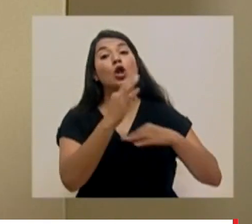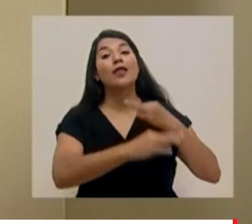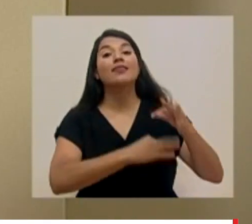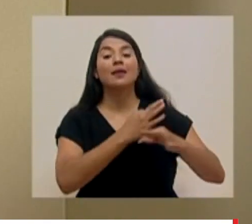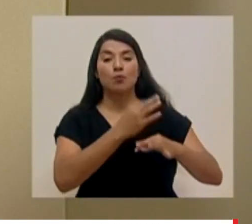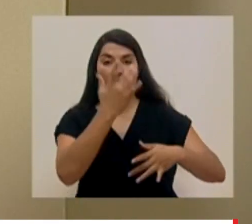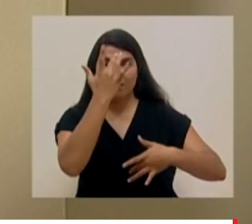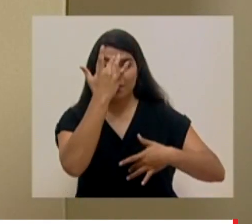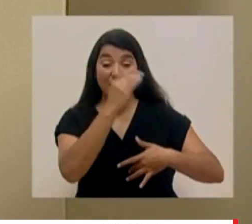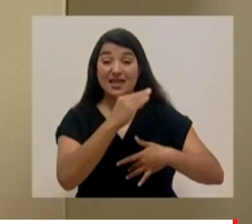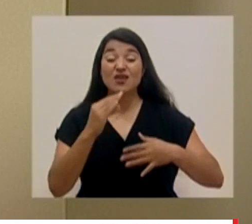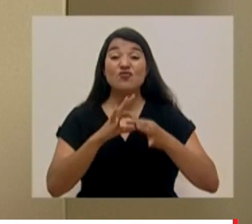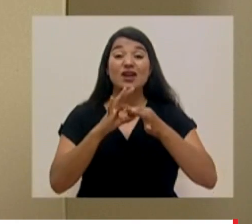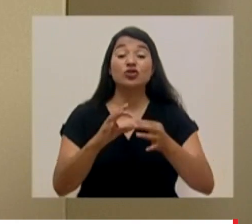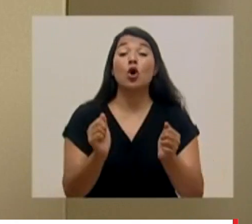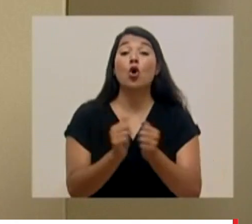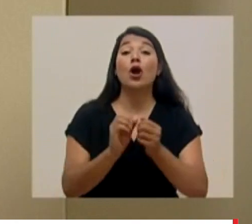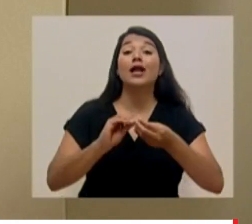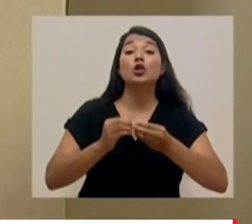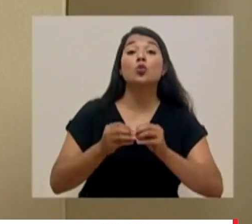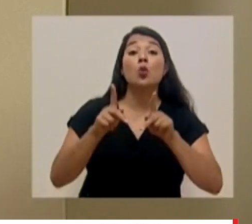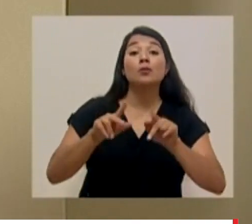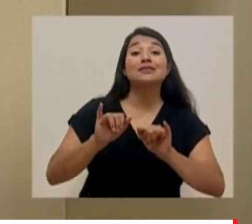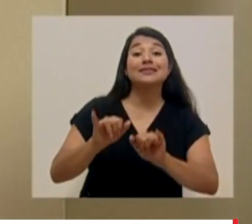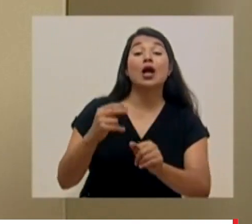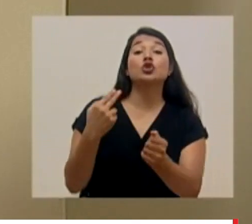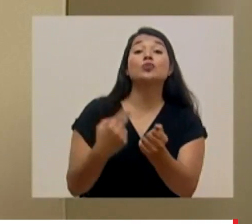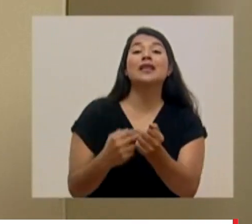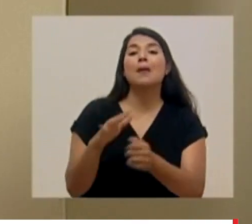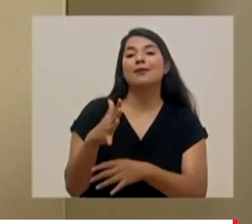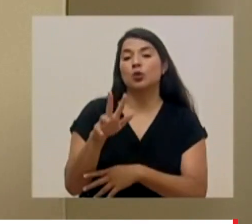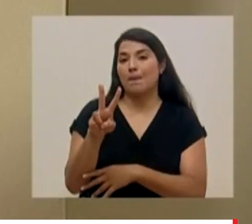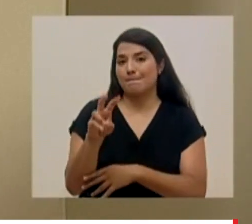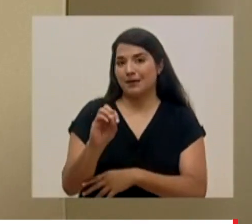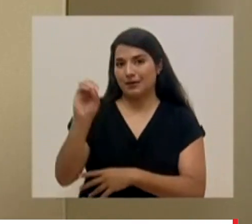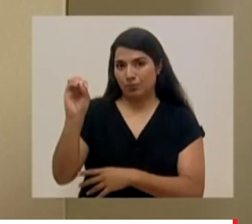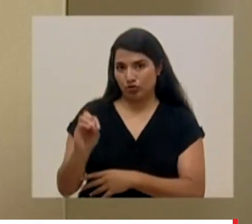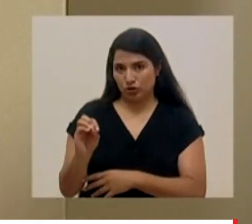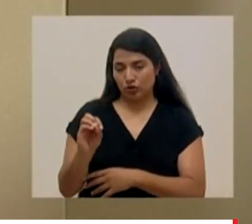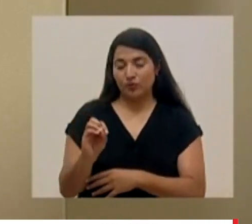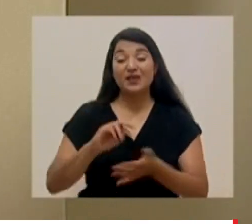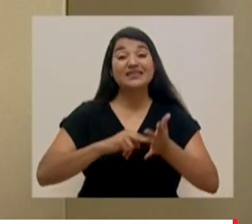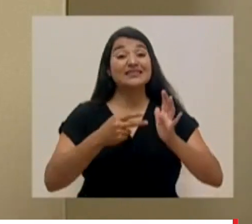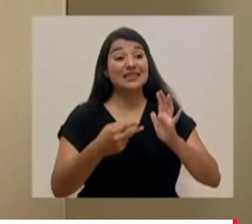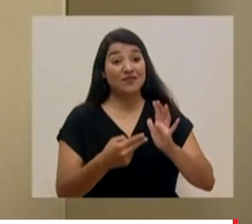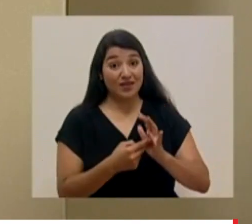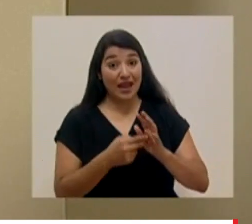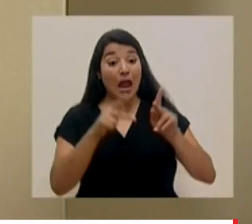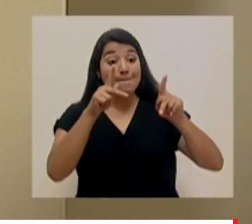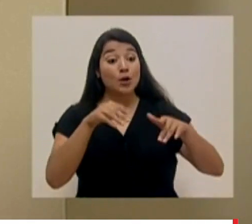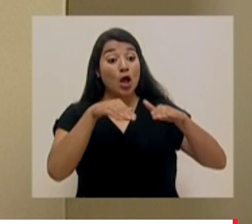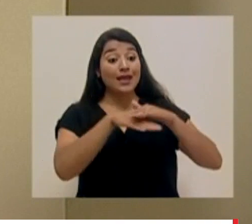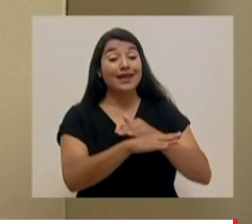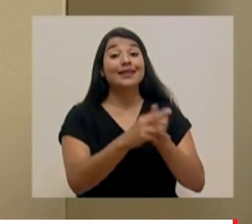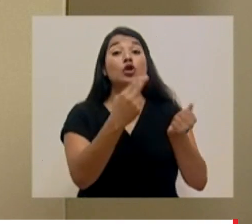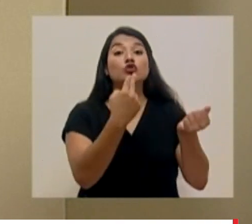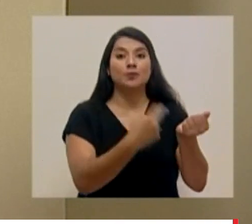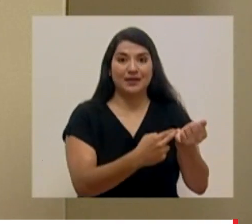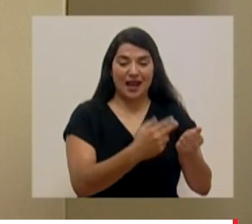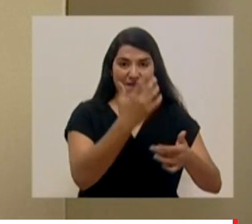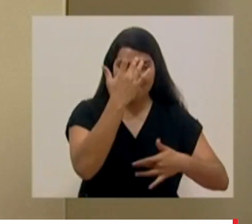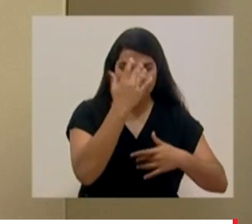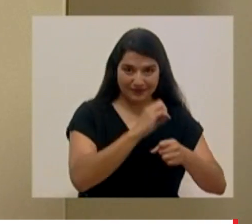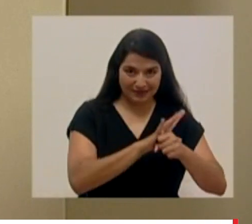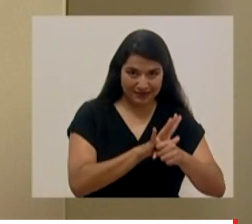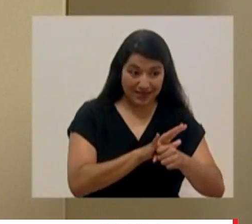los hospitalizados es más o menos el 20%, o sea, el 20% de las personas que entran a un hospital